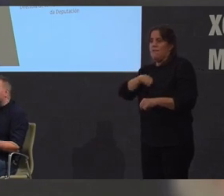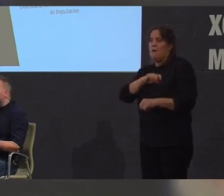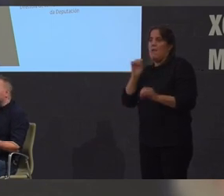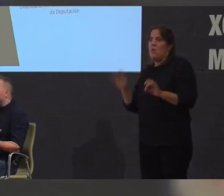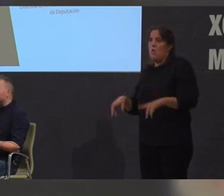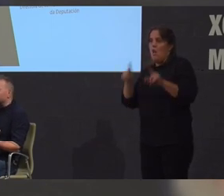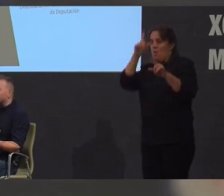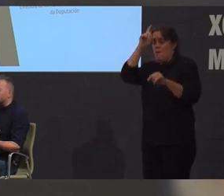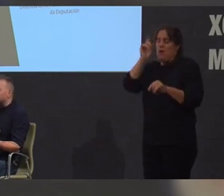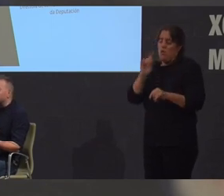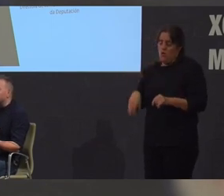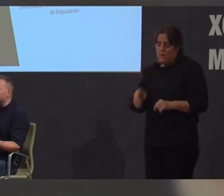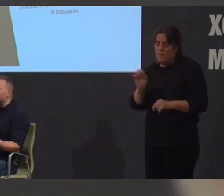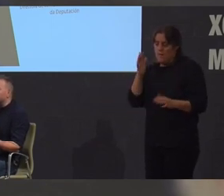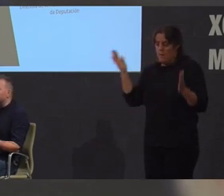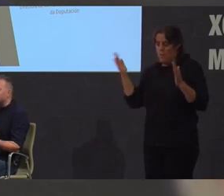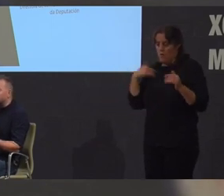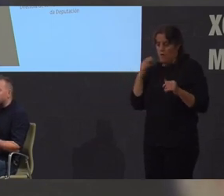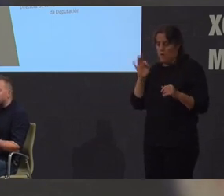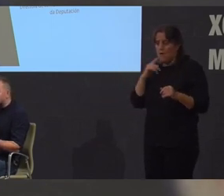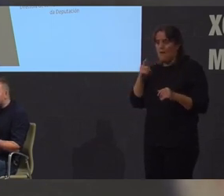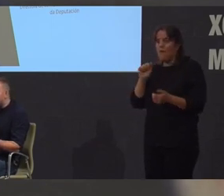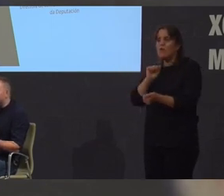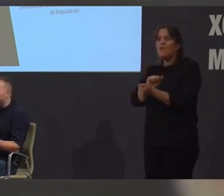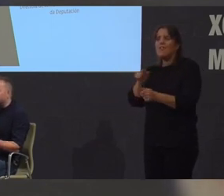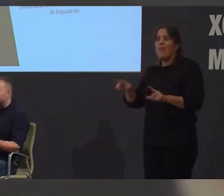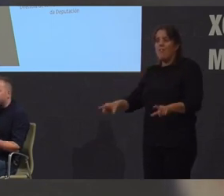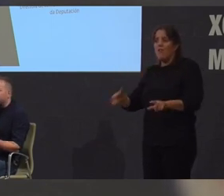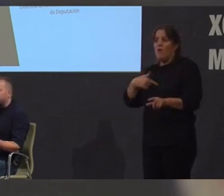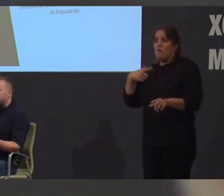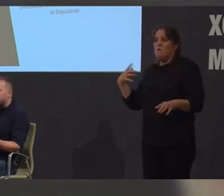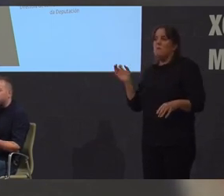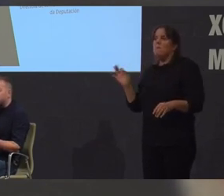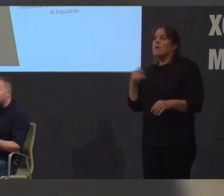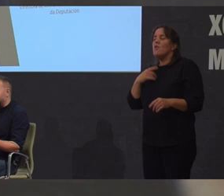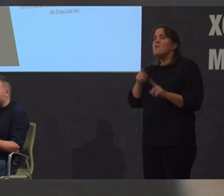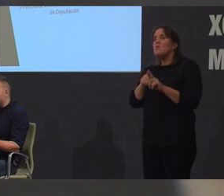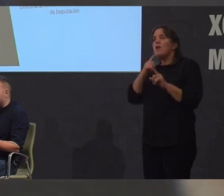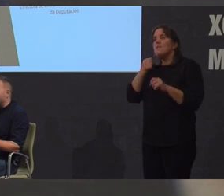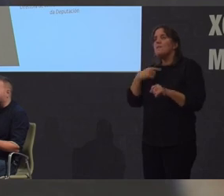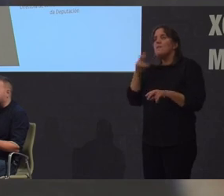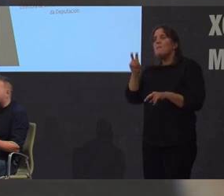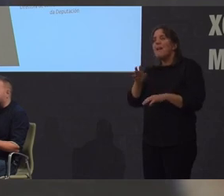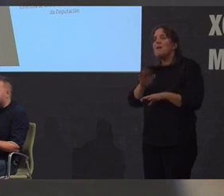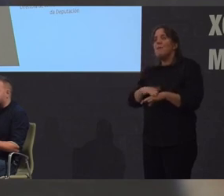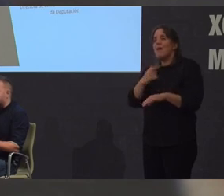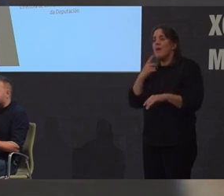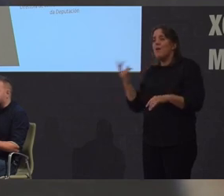¿no? Suena más severo. Entonces, sirve para poder traer y para poder vincular no